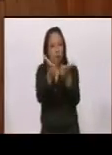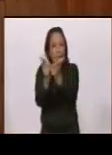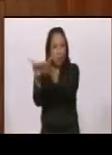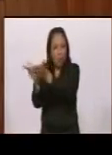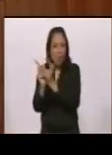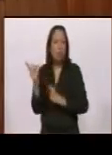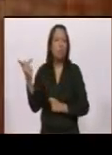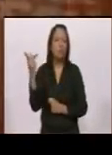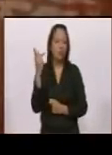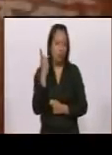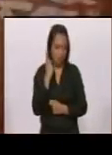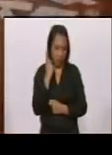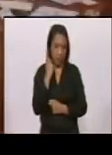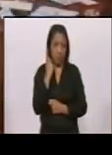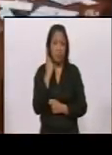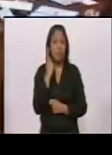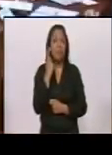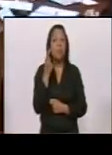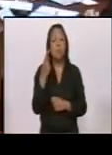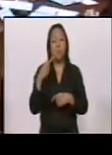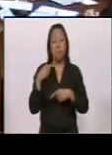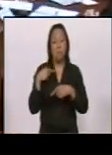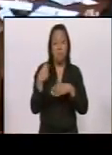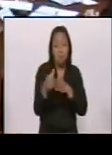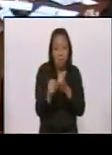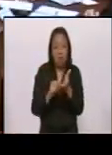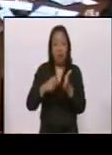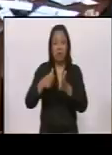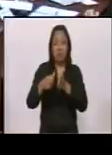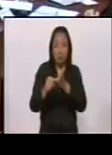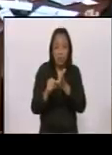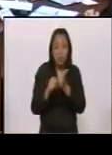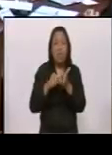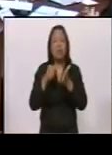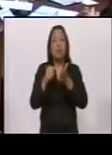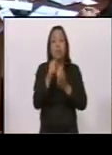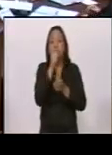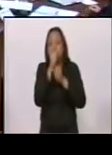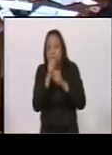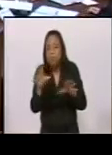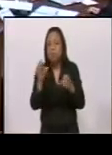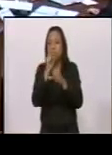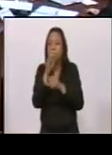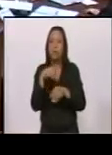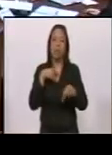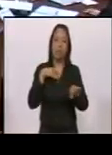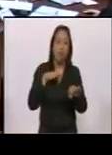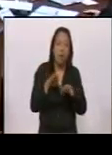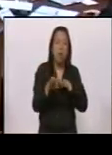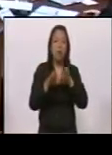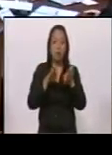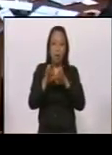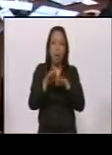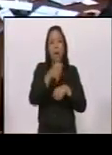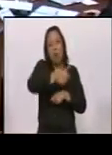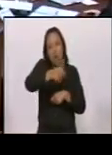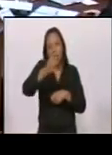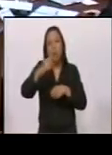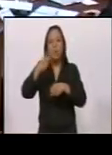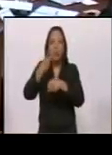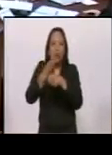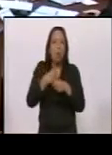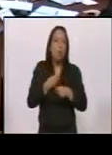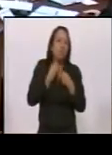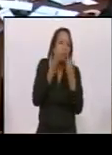políticas. Fueron meses intensos de campaña, donde tuvimos la oportunidad de expresar nuestras ideas